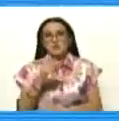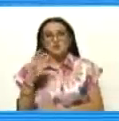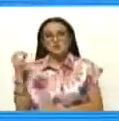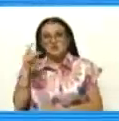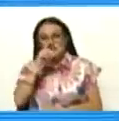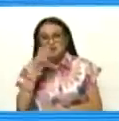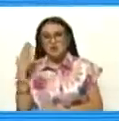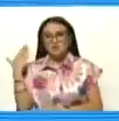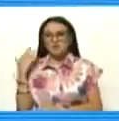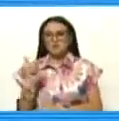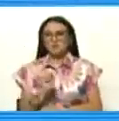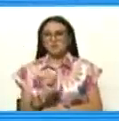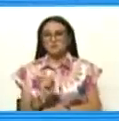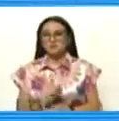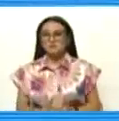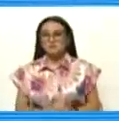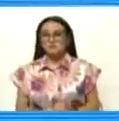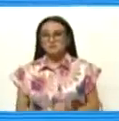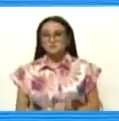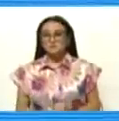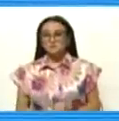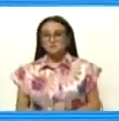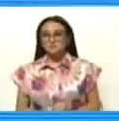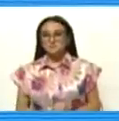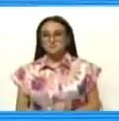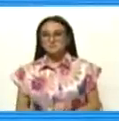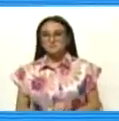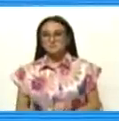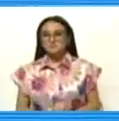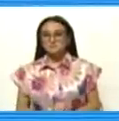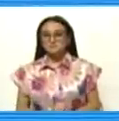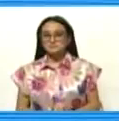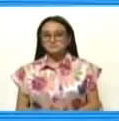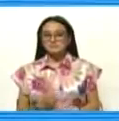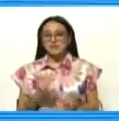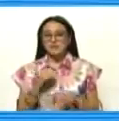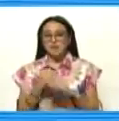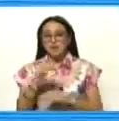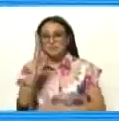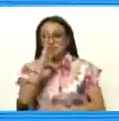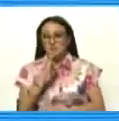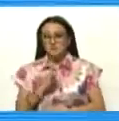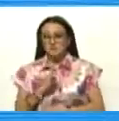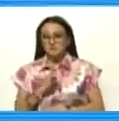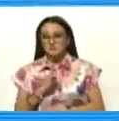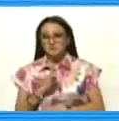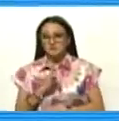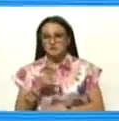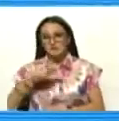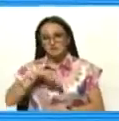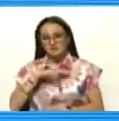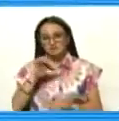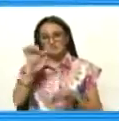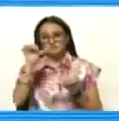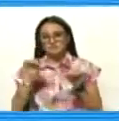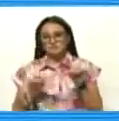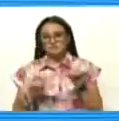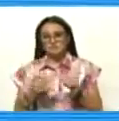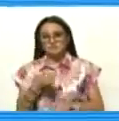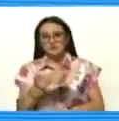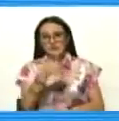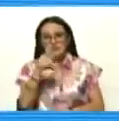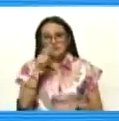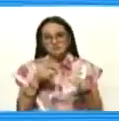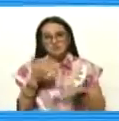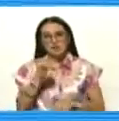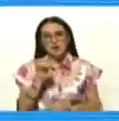que tuvieron ellos. Y eso va a ocurrir en Brasil. Por eso nosotros hablamos que cada quien tiene